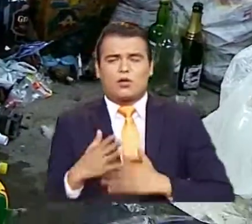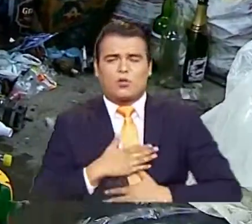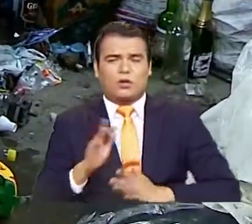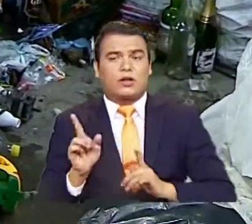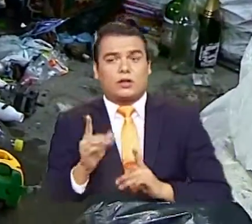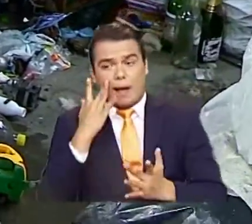recurso